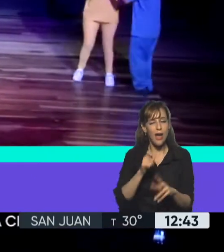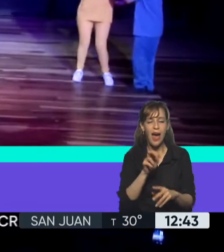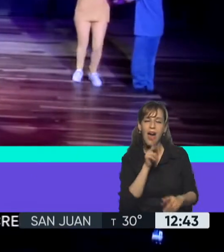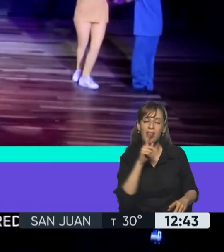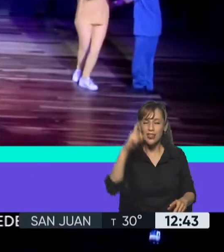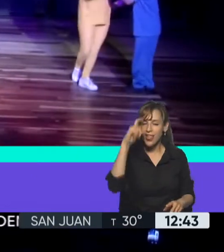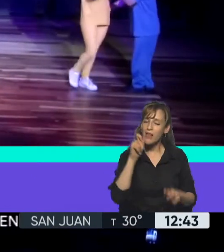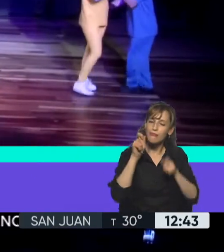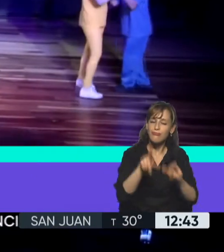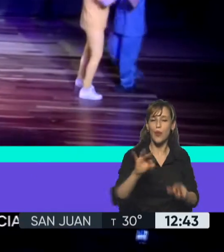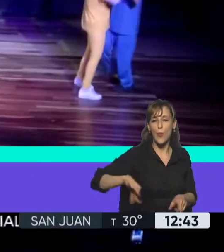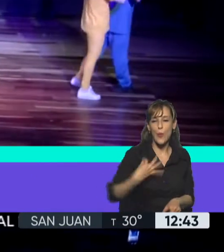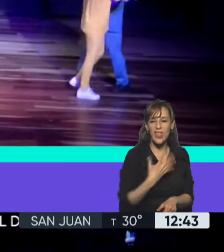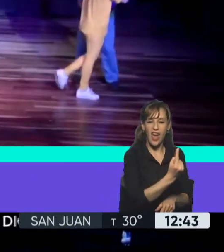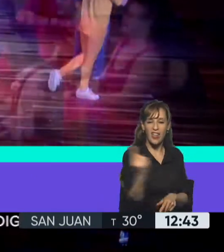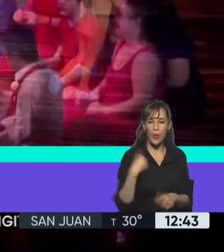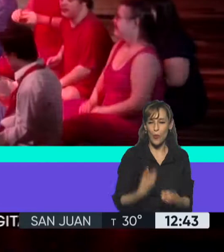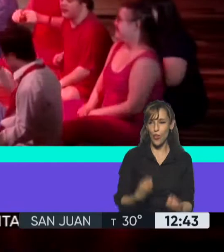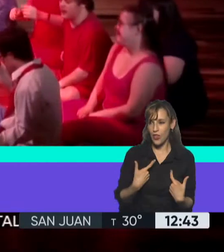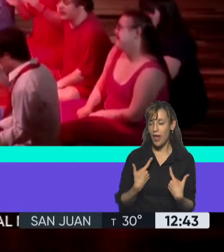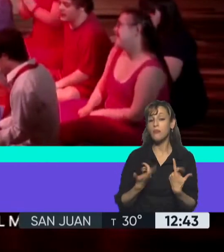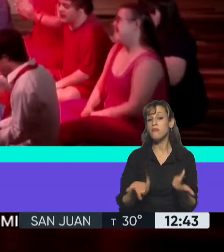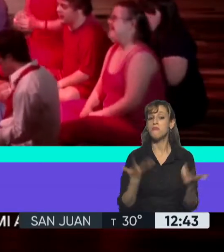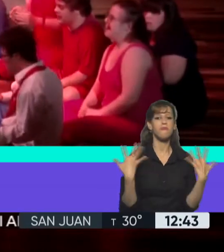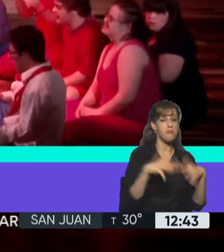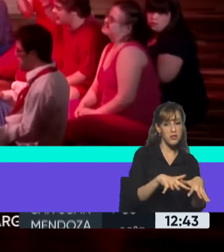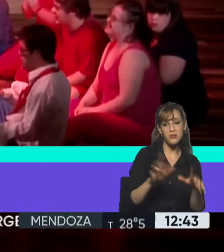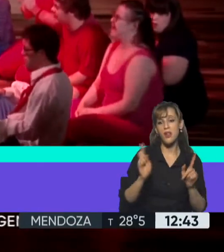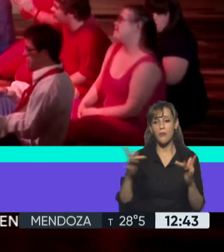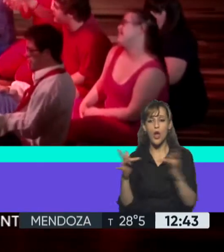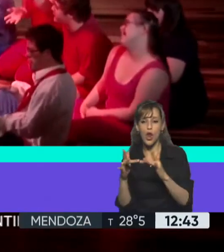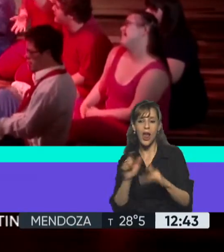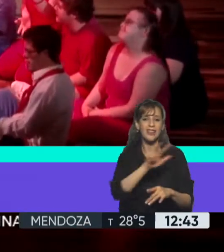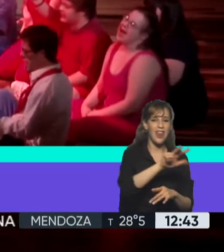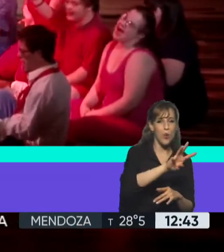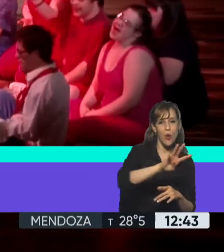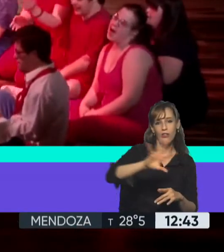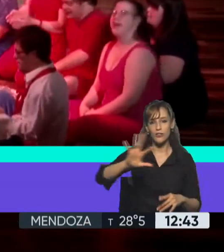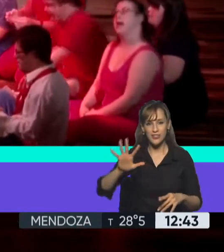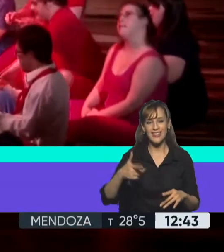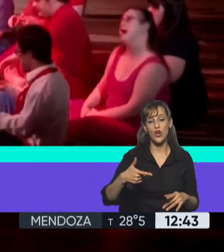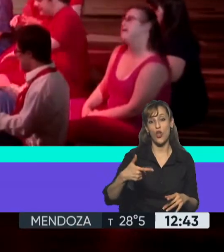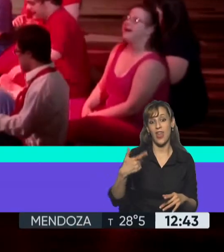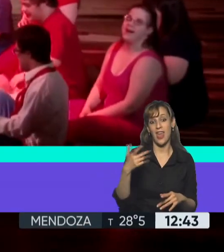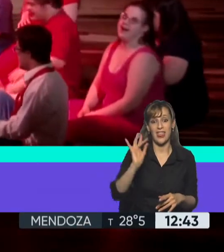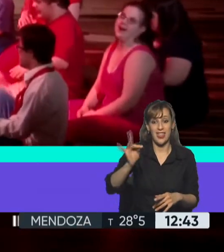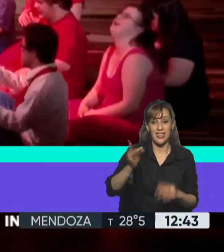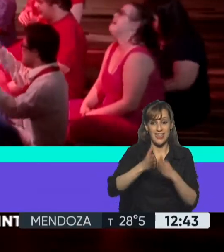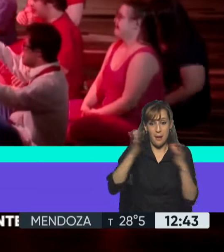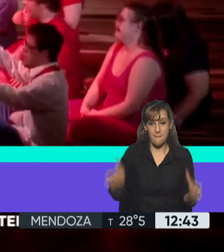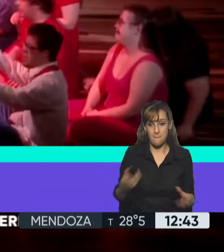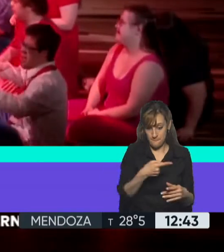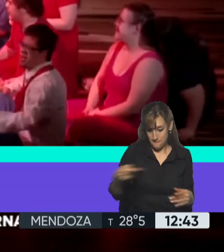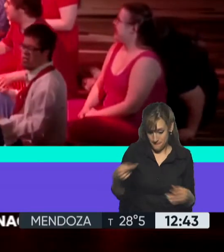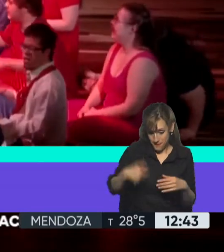en sus vidas. Así que presencial y online, 3, 4 y 5 de esta semana de diciembre, que estamos